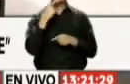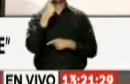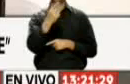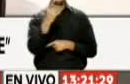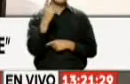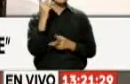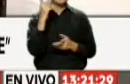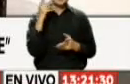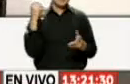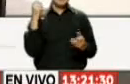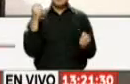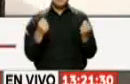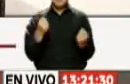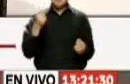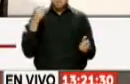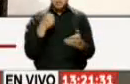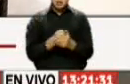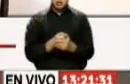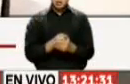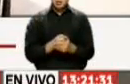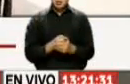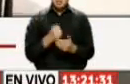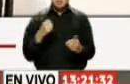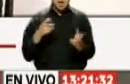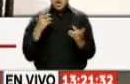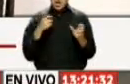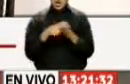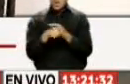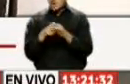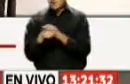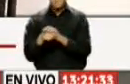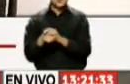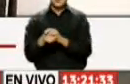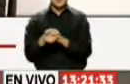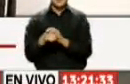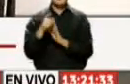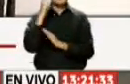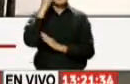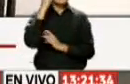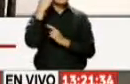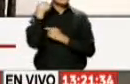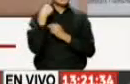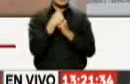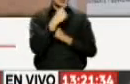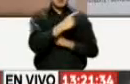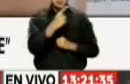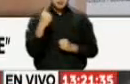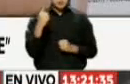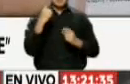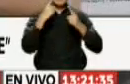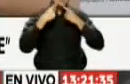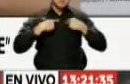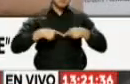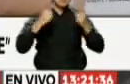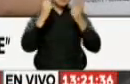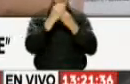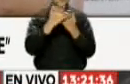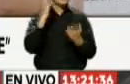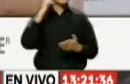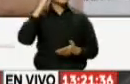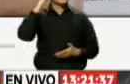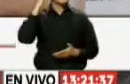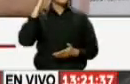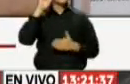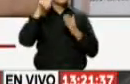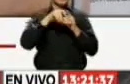nadie sale a matar, pero sin embargo queda en cada uno de nosotros tener esa responsabilidad. Este mensaje o esta reflexión llega a